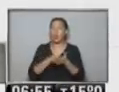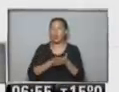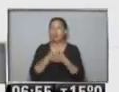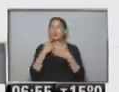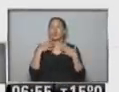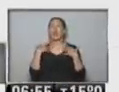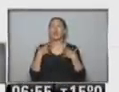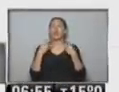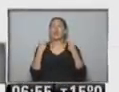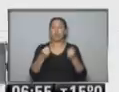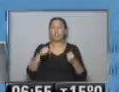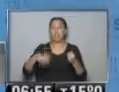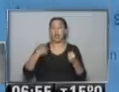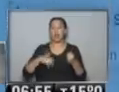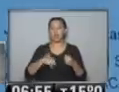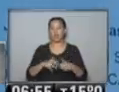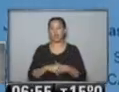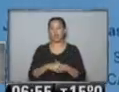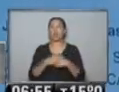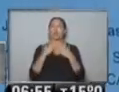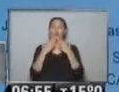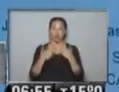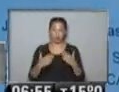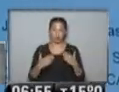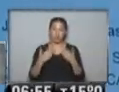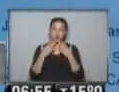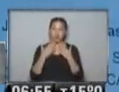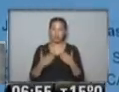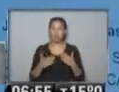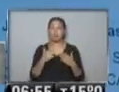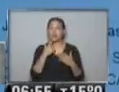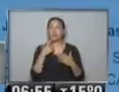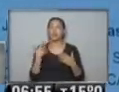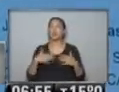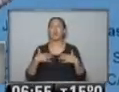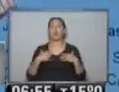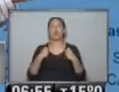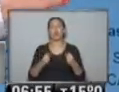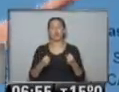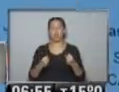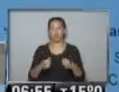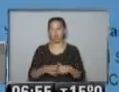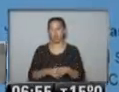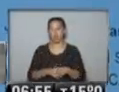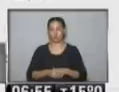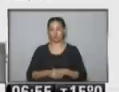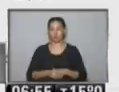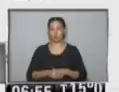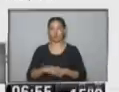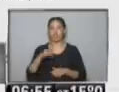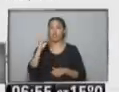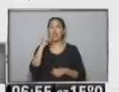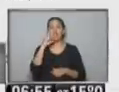fuerza. Muchísimas gracias, Adriana. Realmente muchísimas gracias, efectivamente. Mucha, mucha fuerza, mucha fuerza.